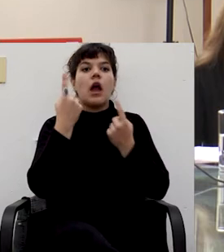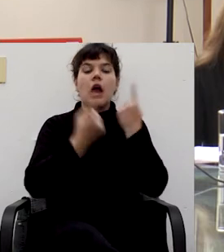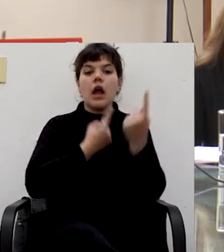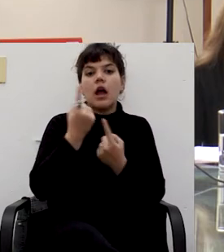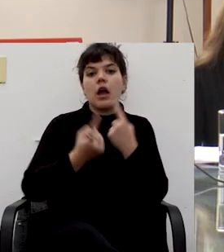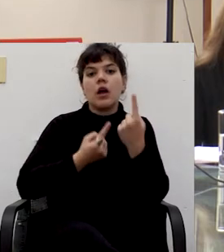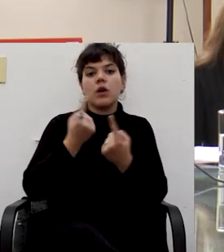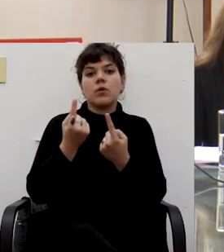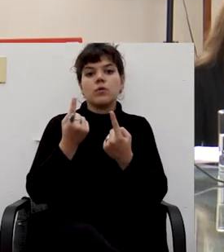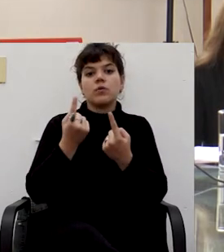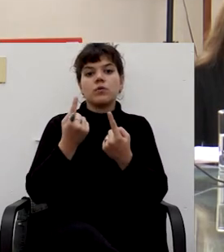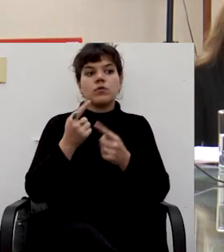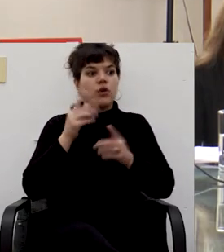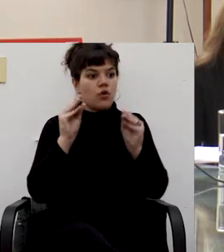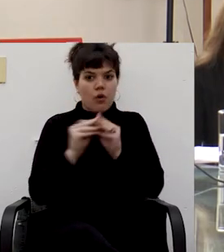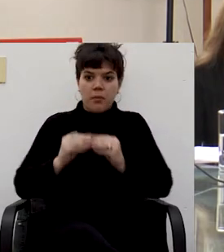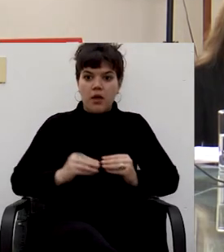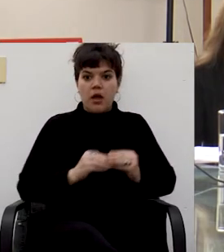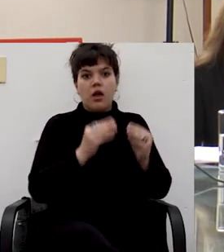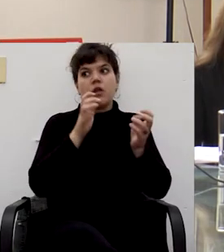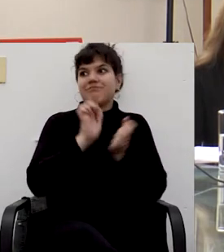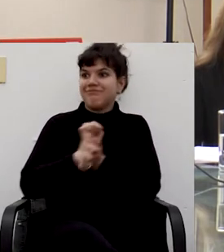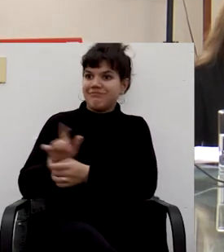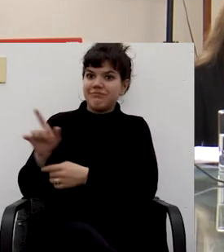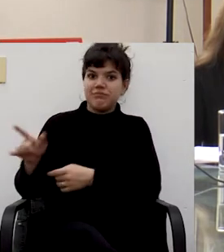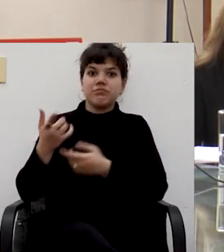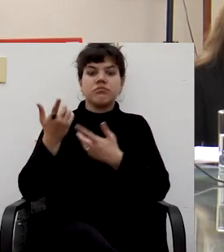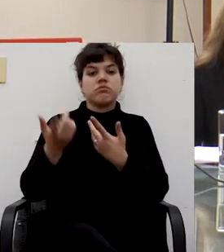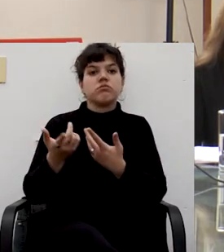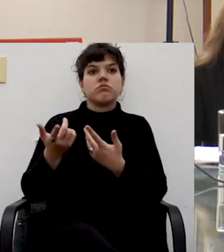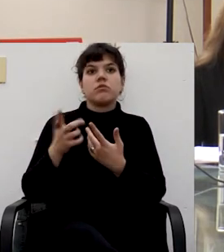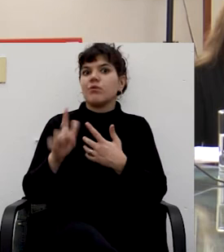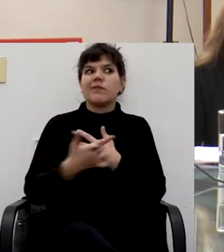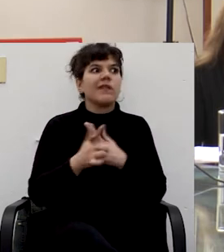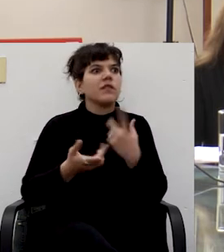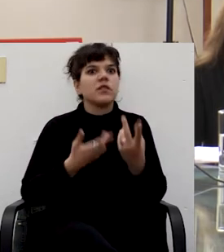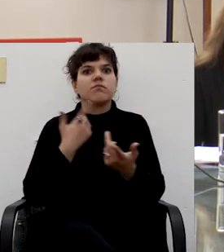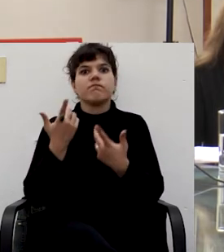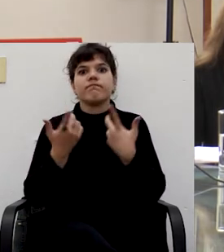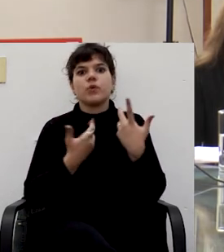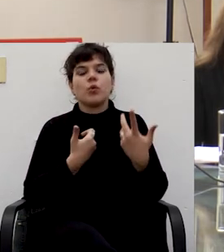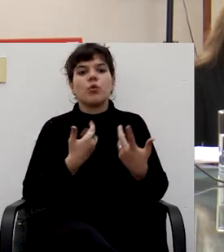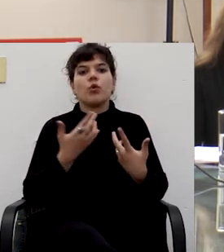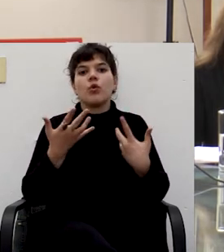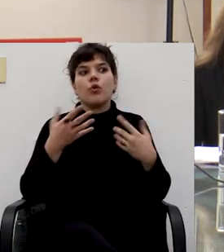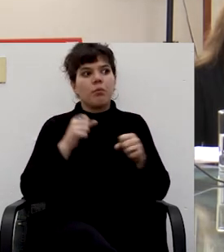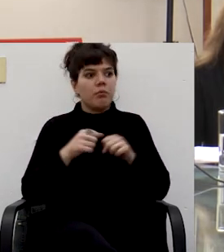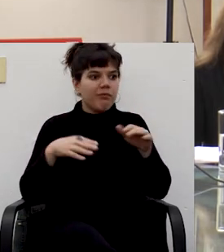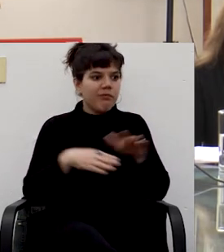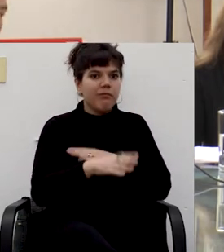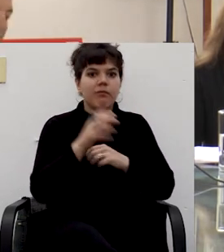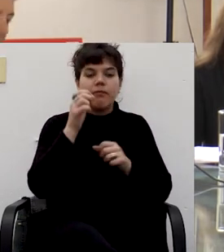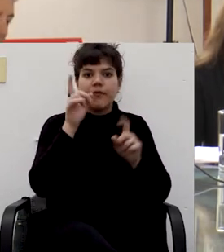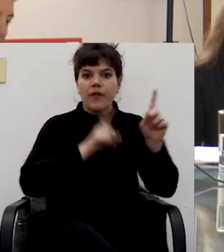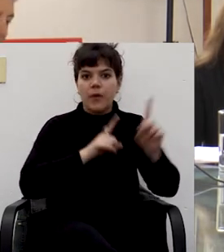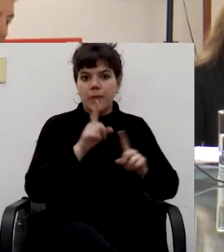algunos estudiantes, algunos compañeros que estaban en privación de libertad y que no tenían las condiciones a veces ni siquiera para ingresar.